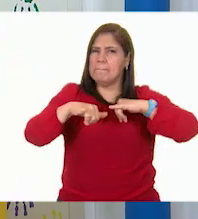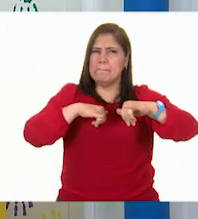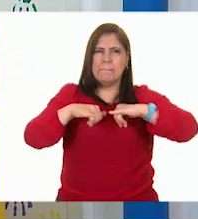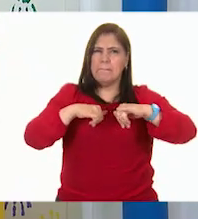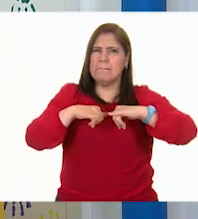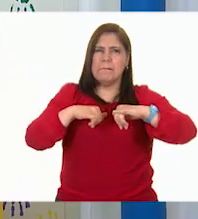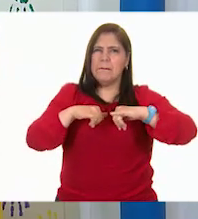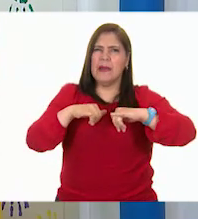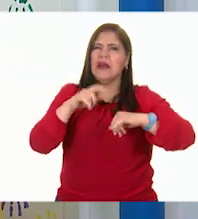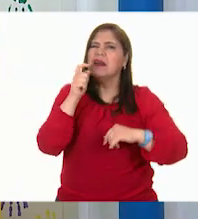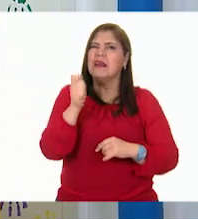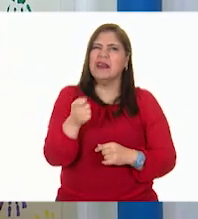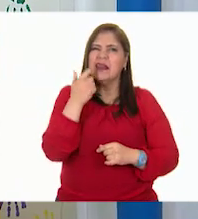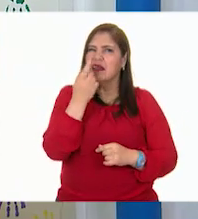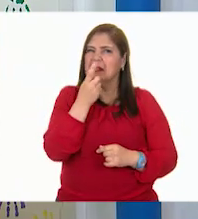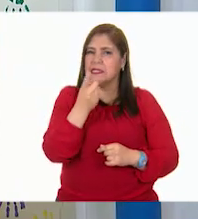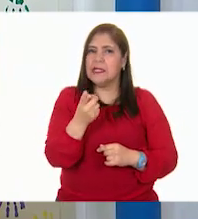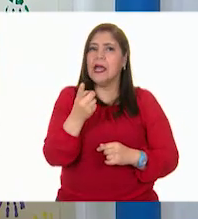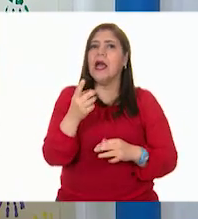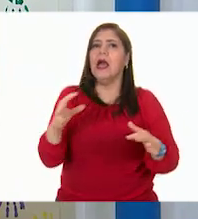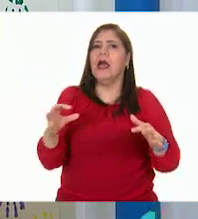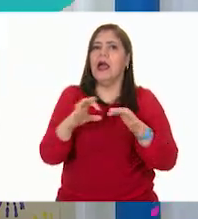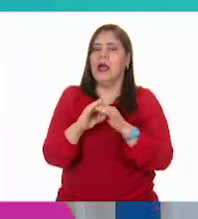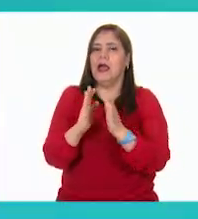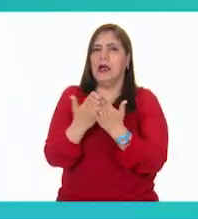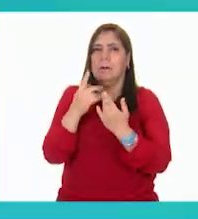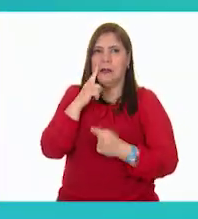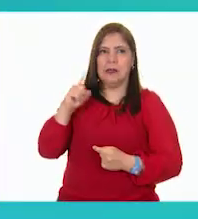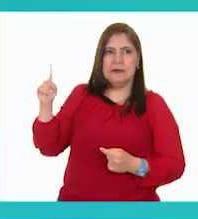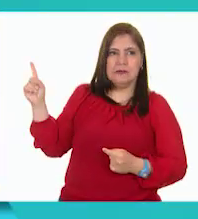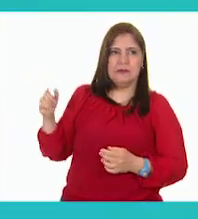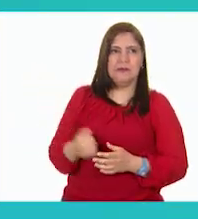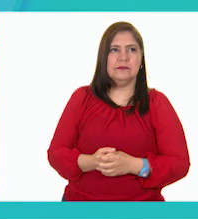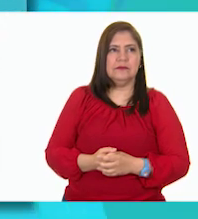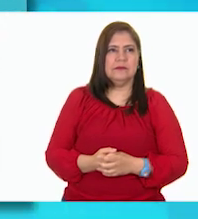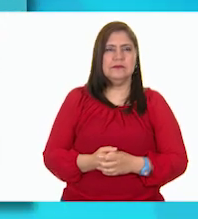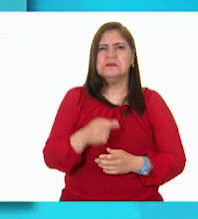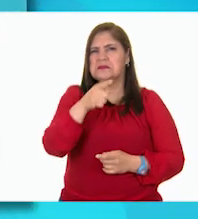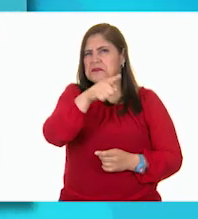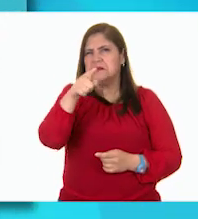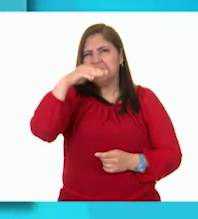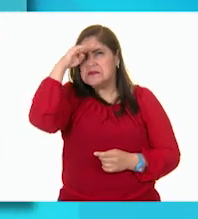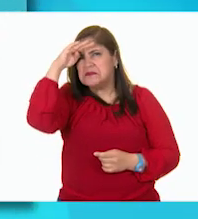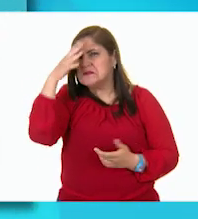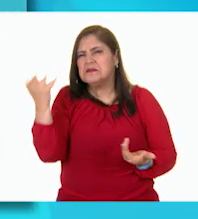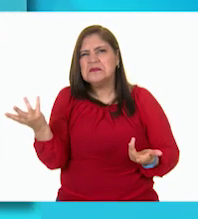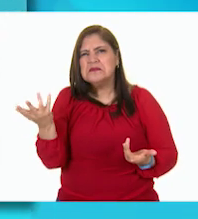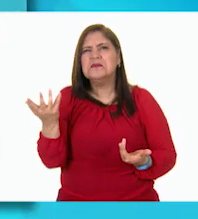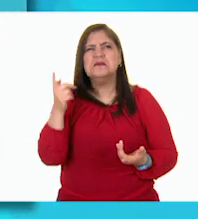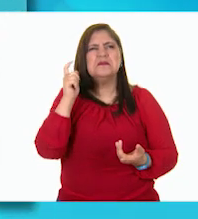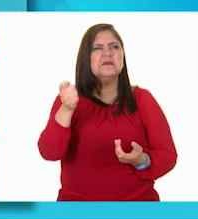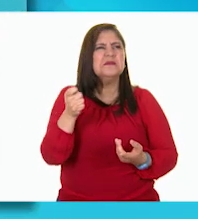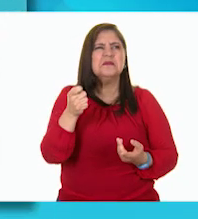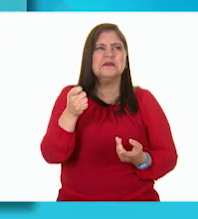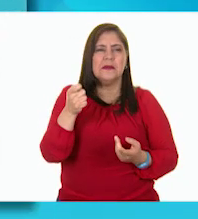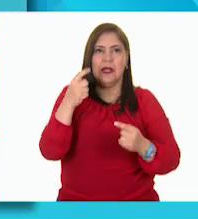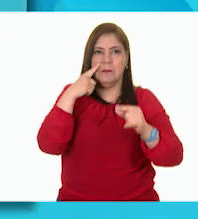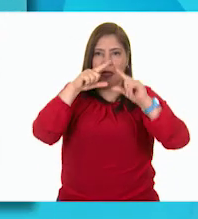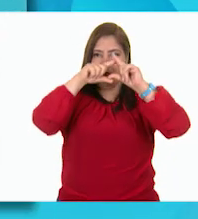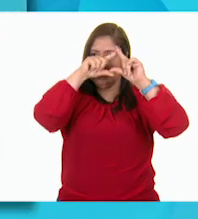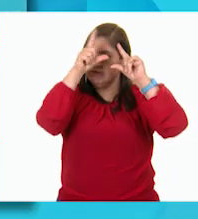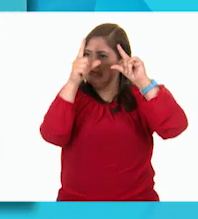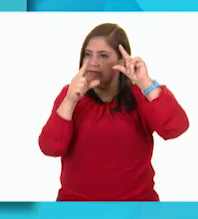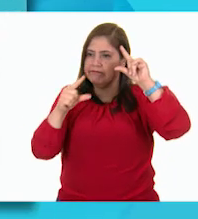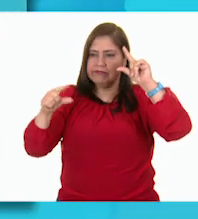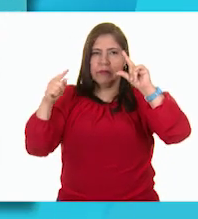parte de un libro? ¿Qué pensarías? Ustedes, niñas y niños, ¿de qué se trataría un